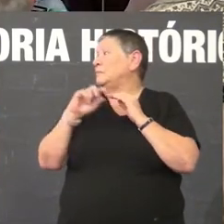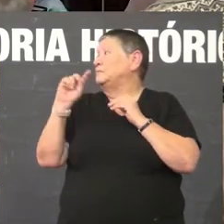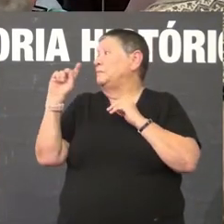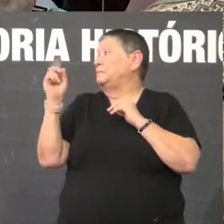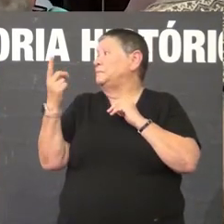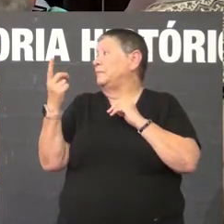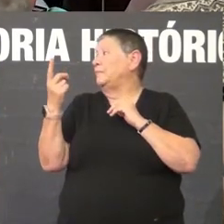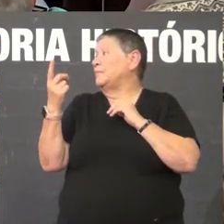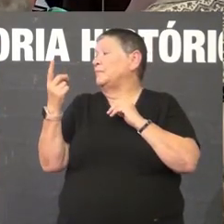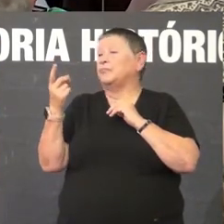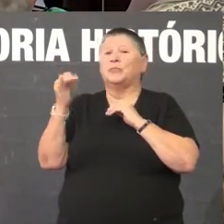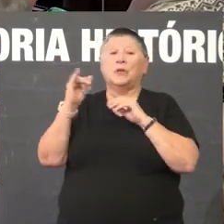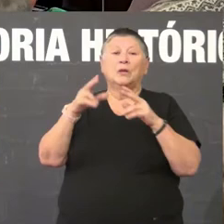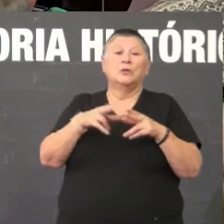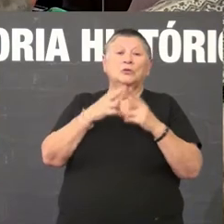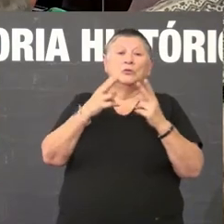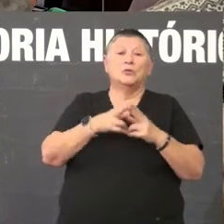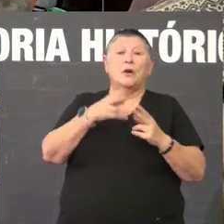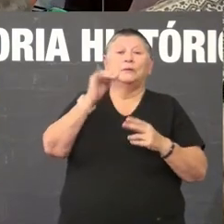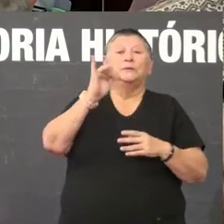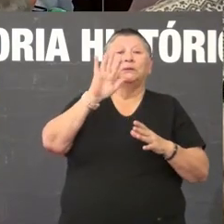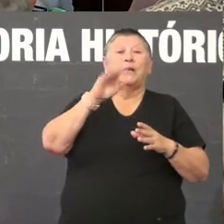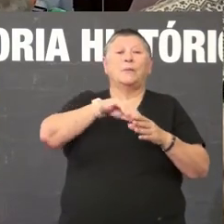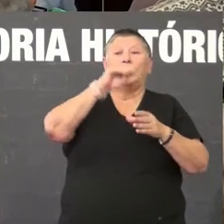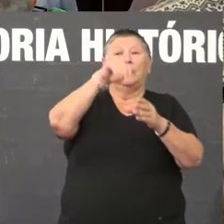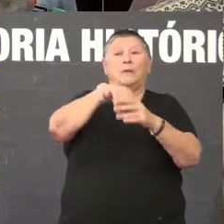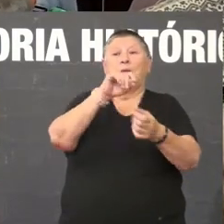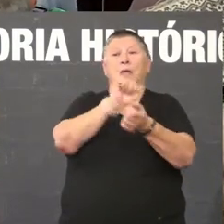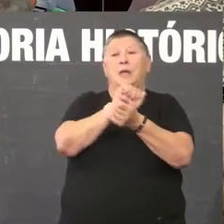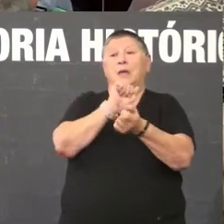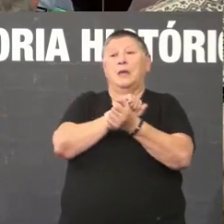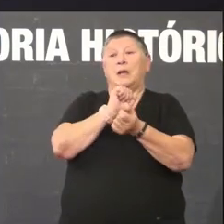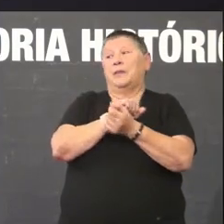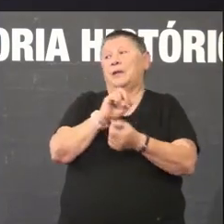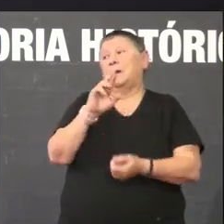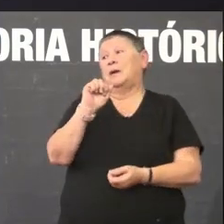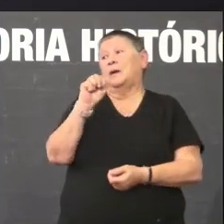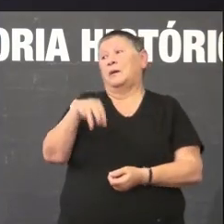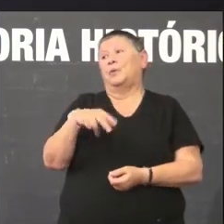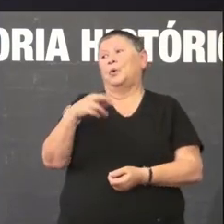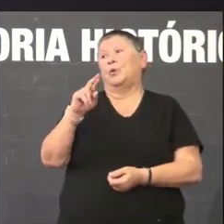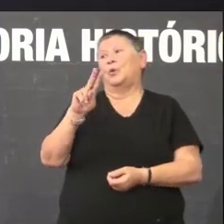había socialistas, había que buscarlos en la cárcel, porque allí estaban Ramón Rubial, allí estaba